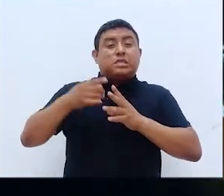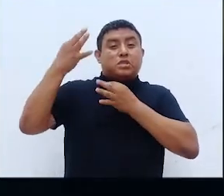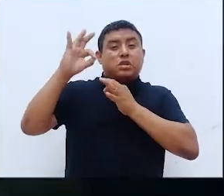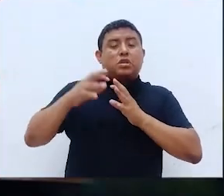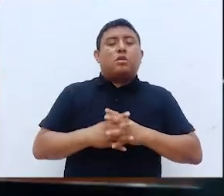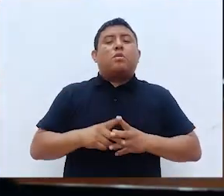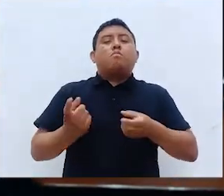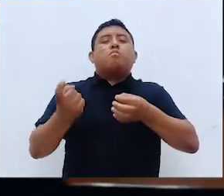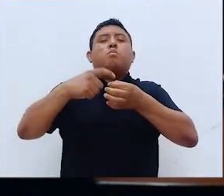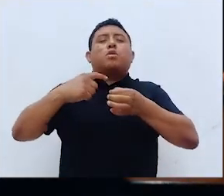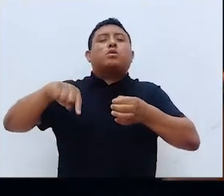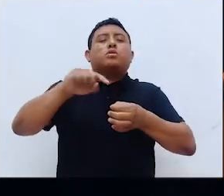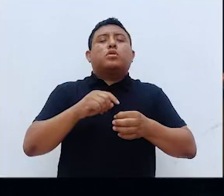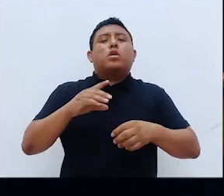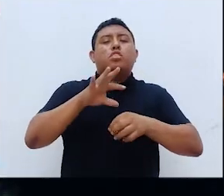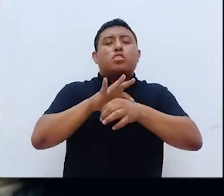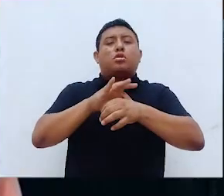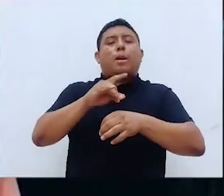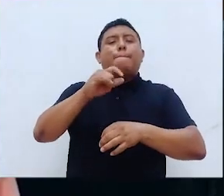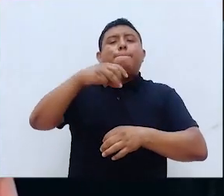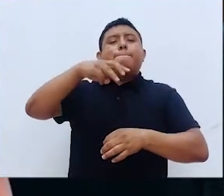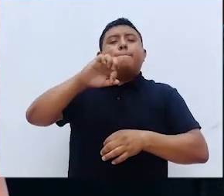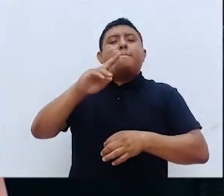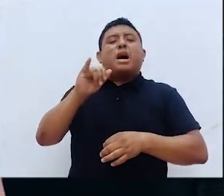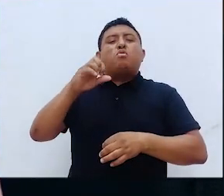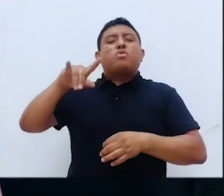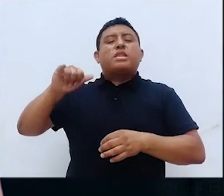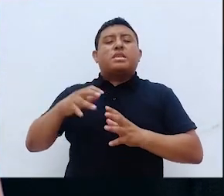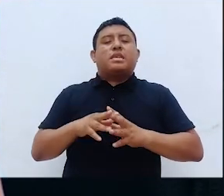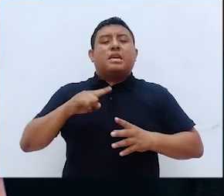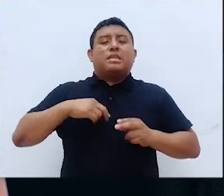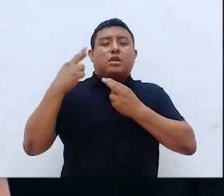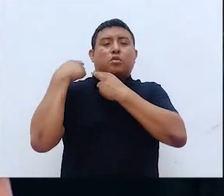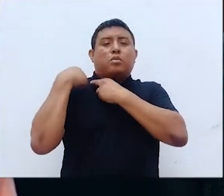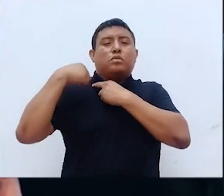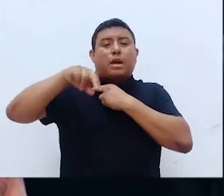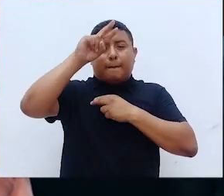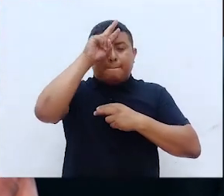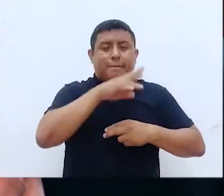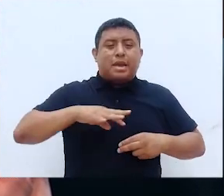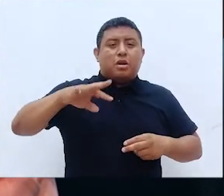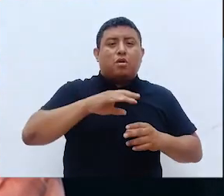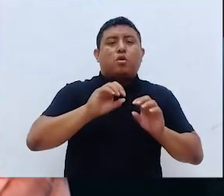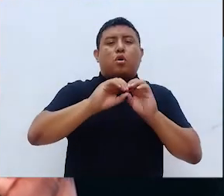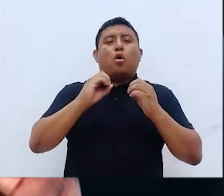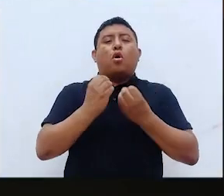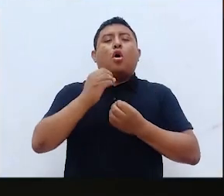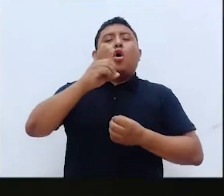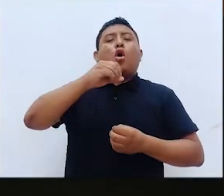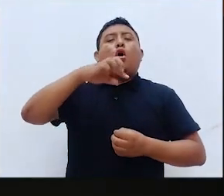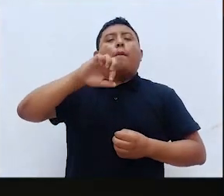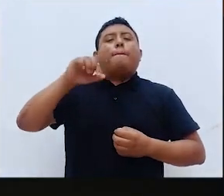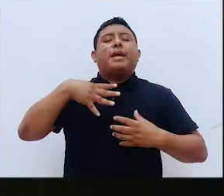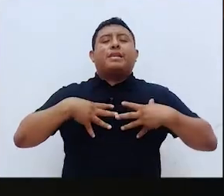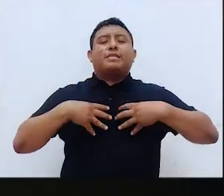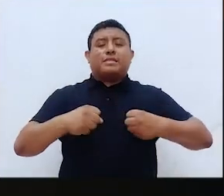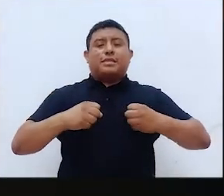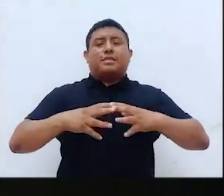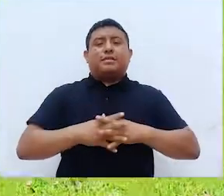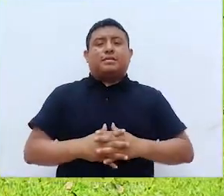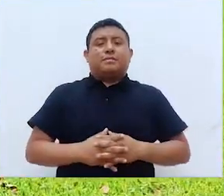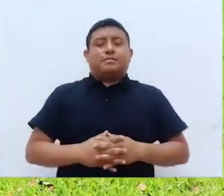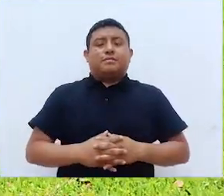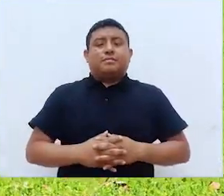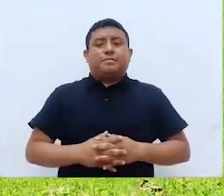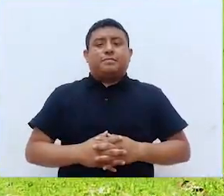inaugural también contó con la participación de la doctora Maureen Birmingham, representante en el Perú de la Organización Panamericana de la